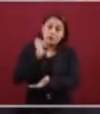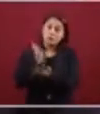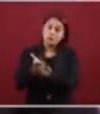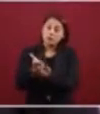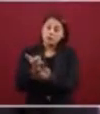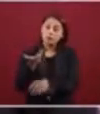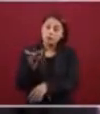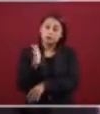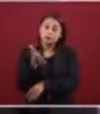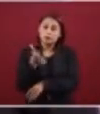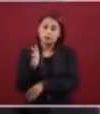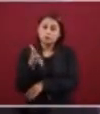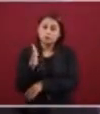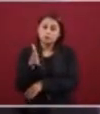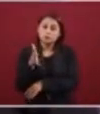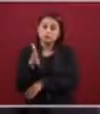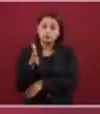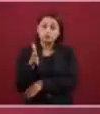y